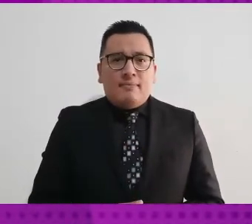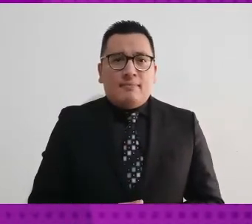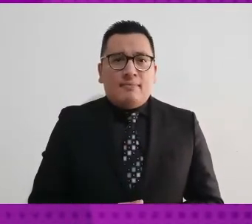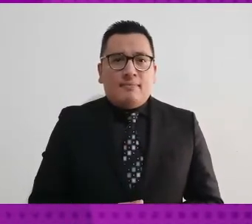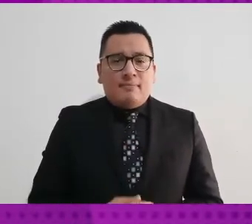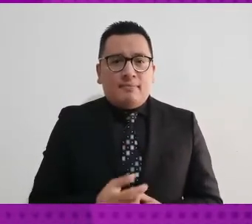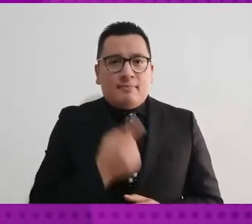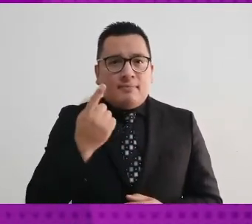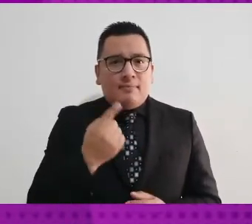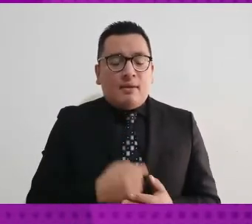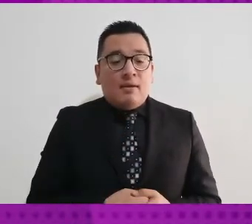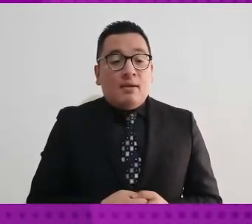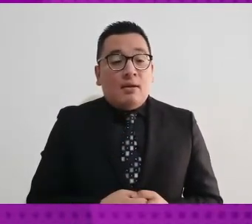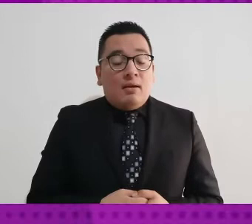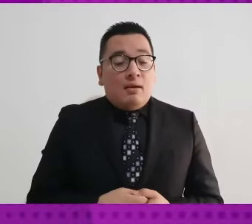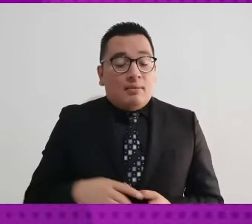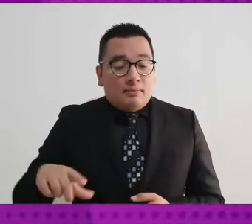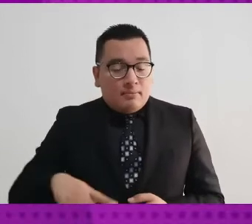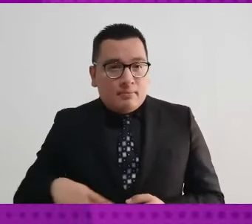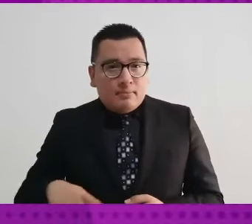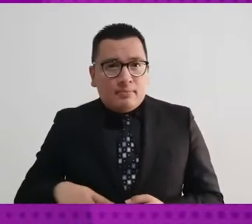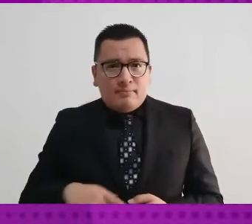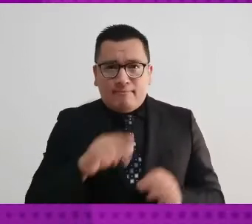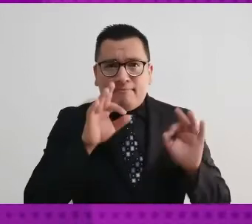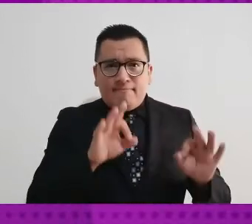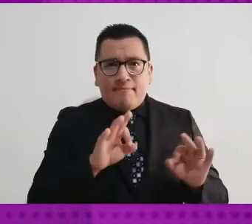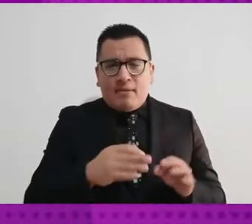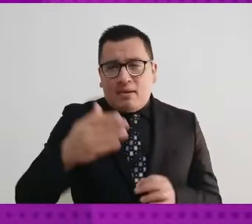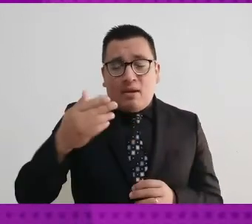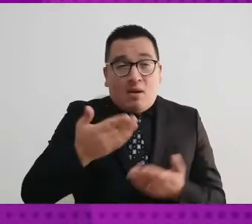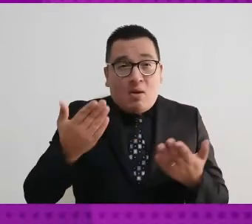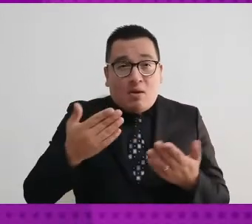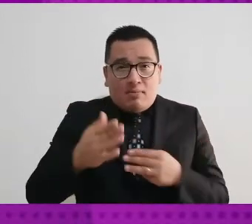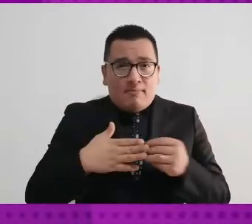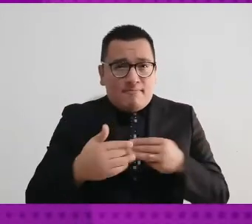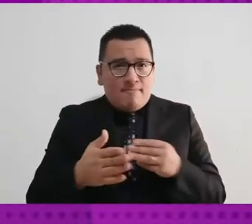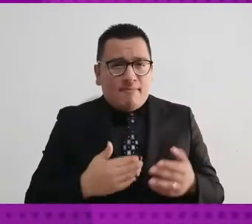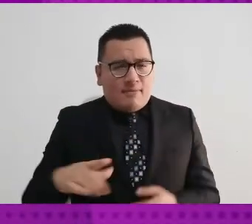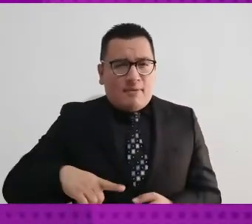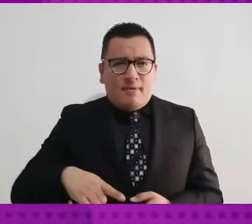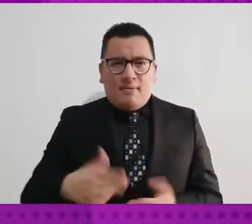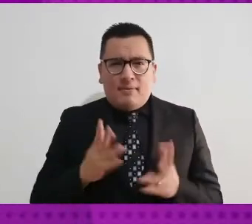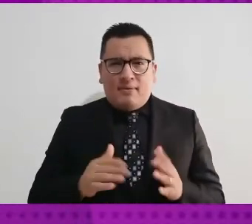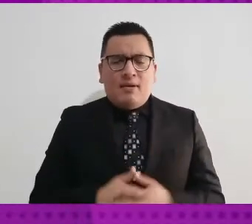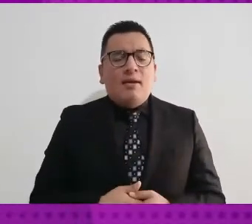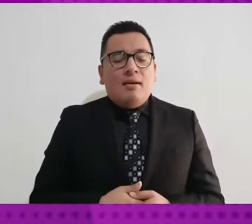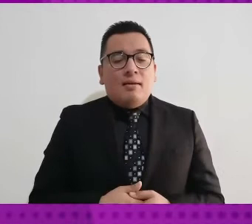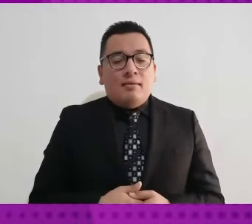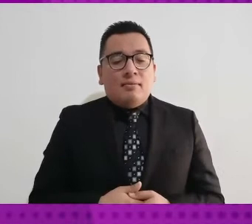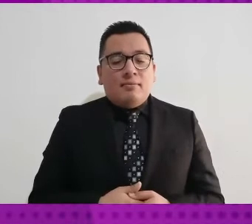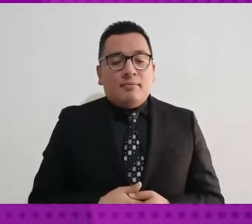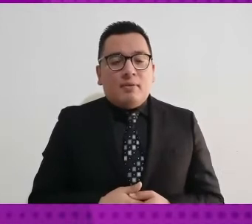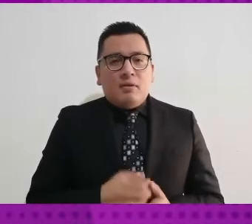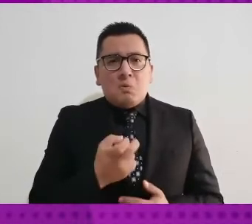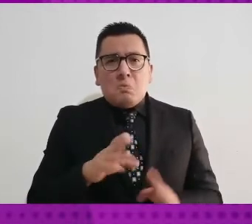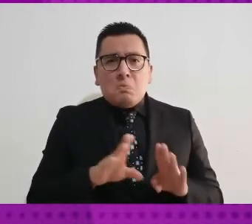porque el gobierno legítimo en nuestra época moderna, en nuestras democracias,